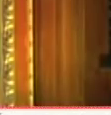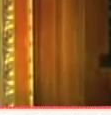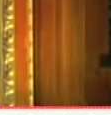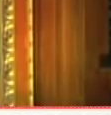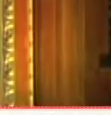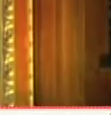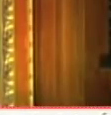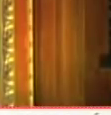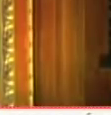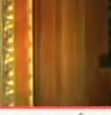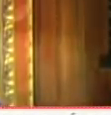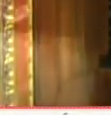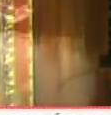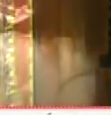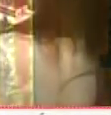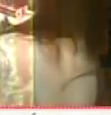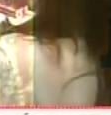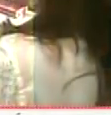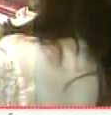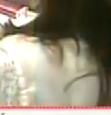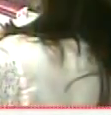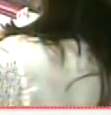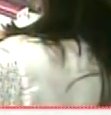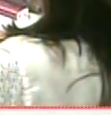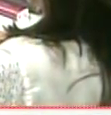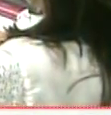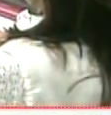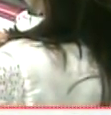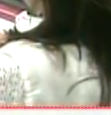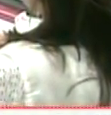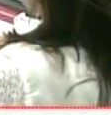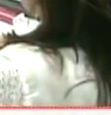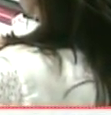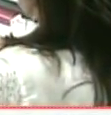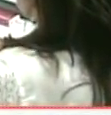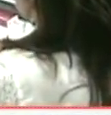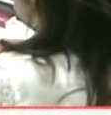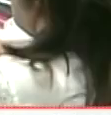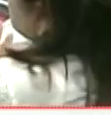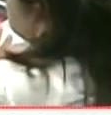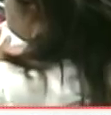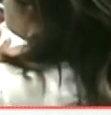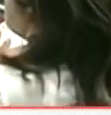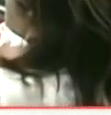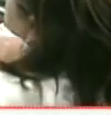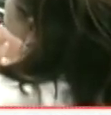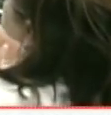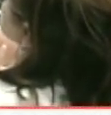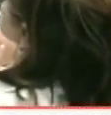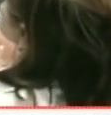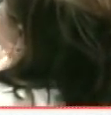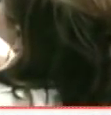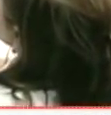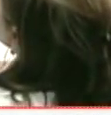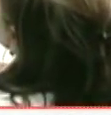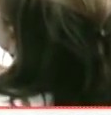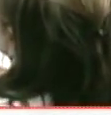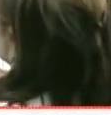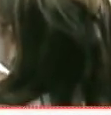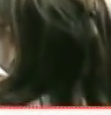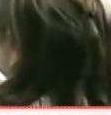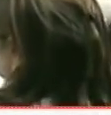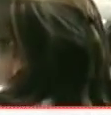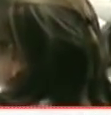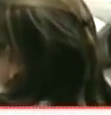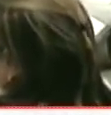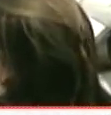Todo el día ha habido una jornada de evaluación y